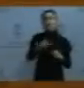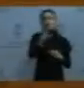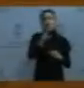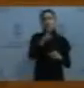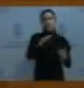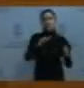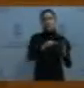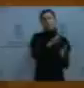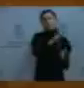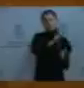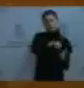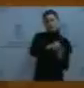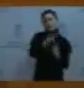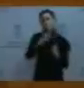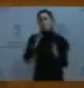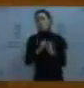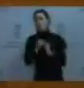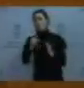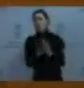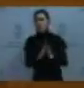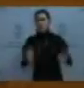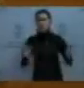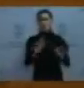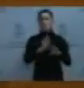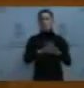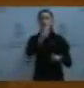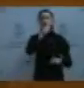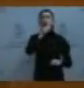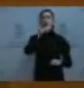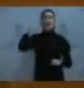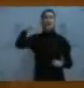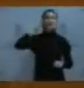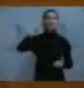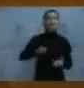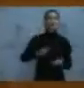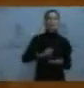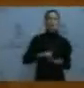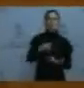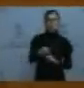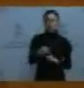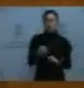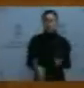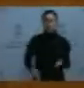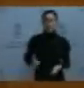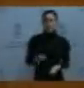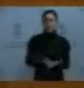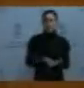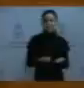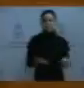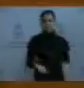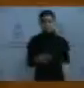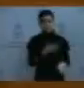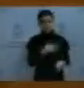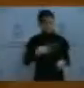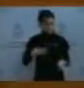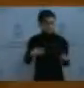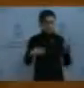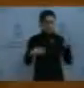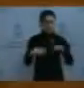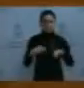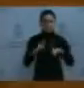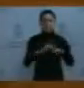458.000 para la paga de antigüedad. Y es cierto, ya lo he dicho, que estamos dispuestos a sentarnos para